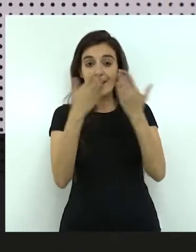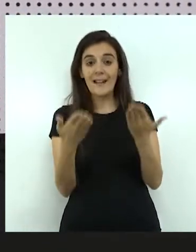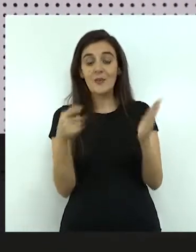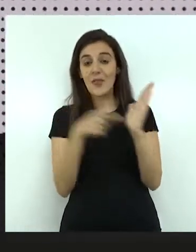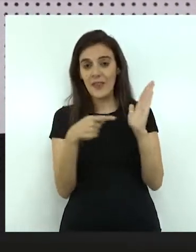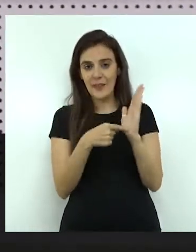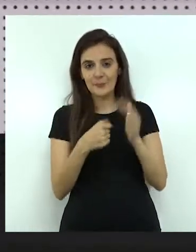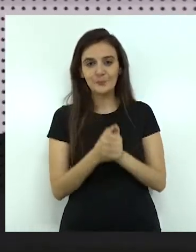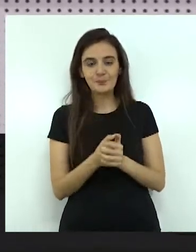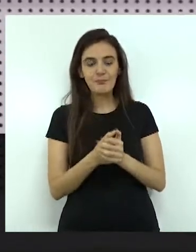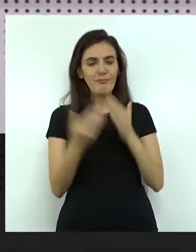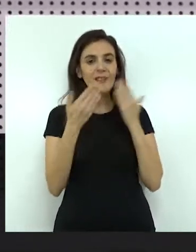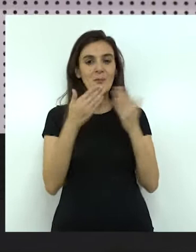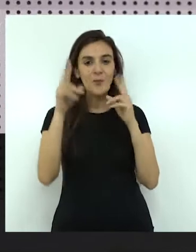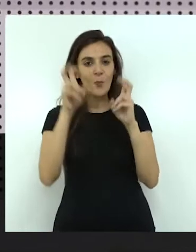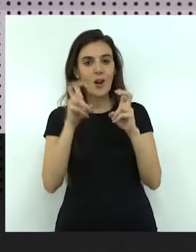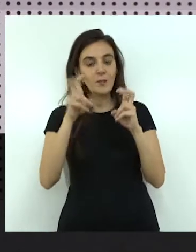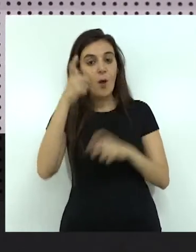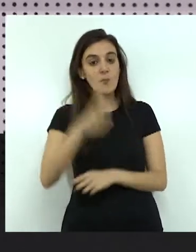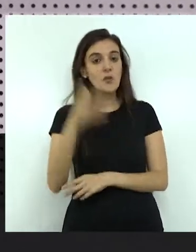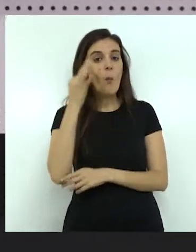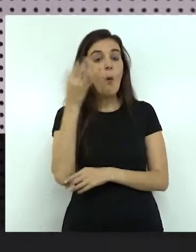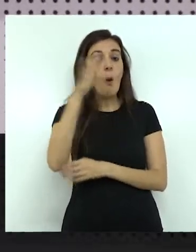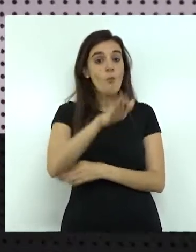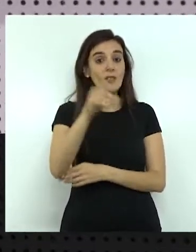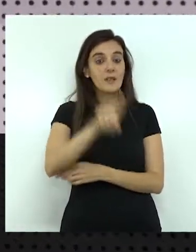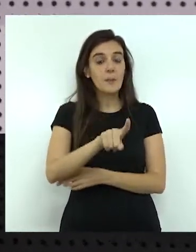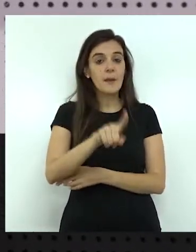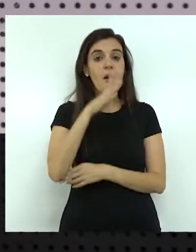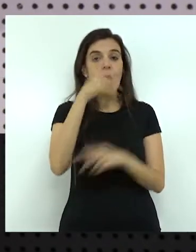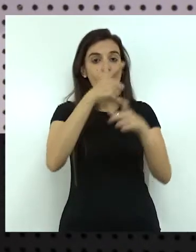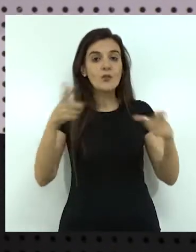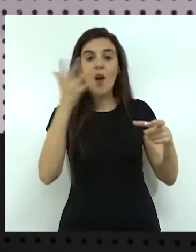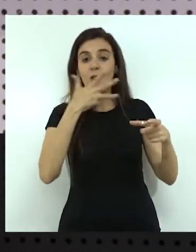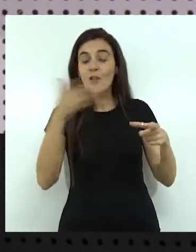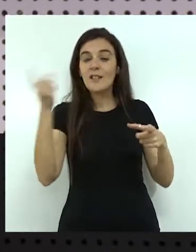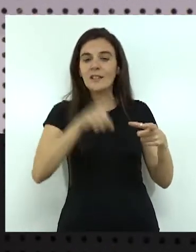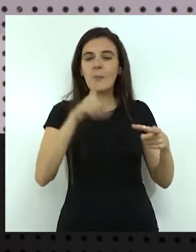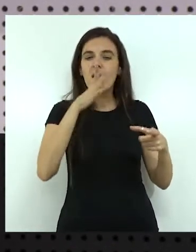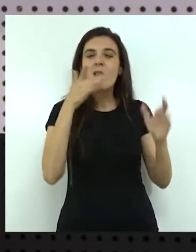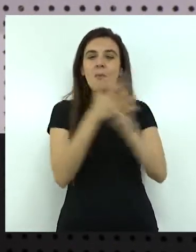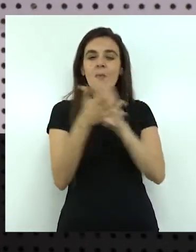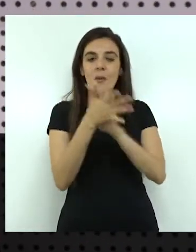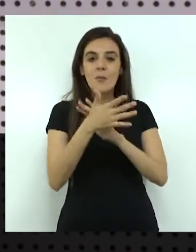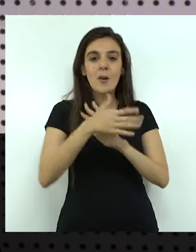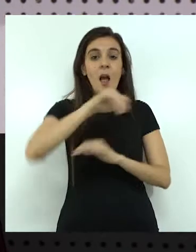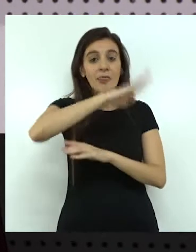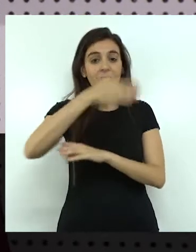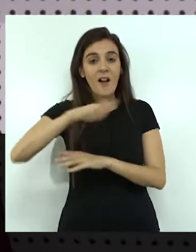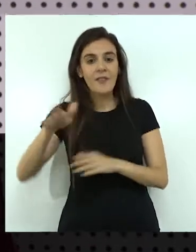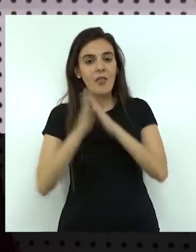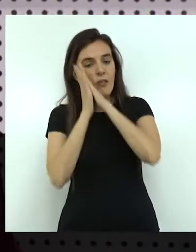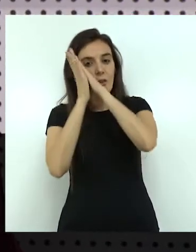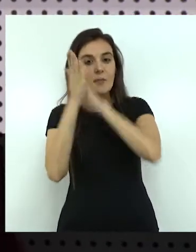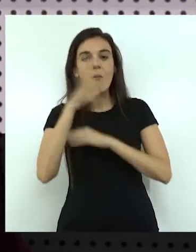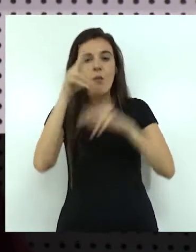hablamos en este caso no hablamos de la mujer muerta como tal que es como la conoce todo el mundo sino hablamos del atlante dormidos que